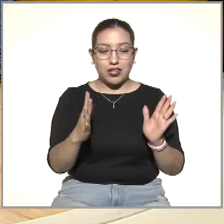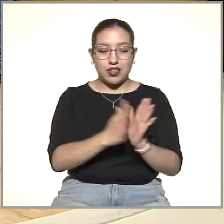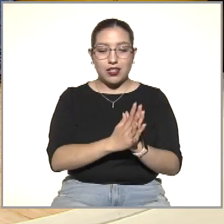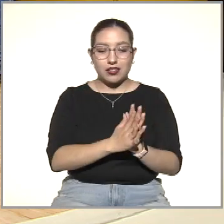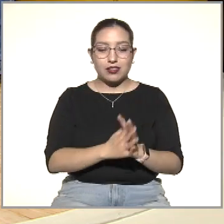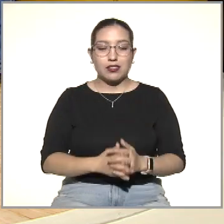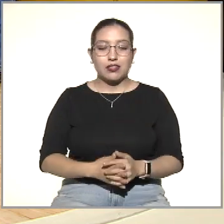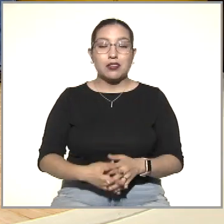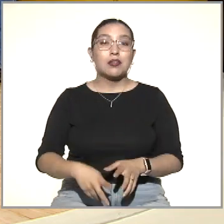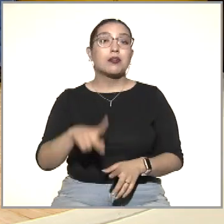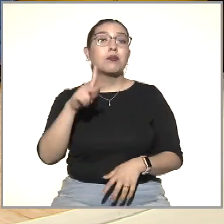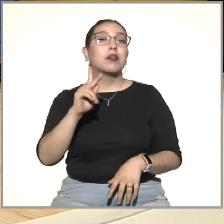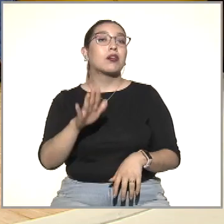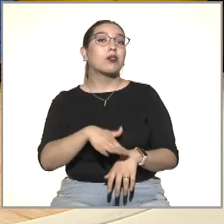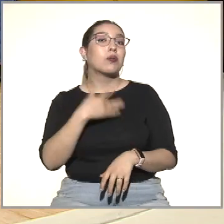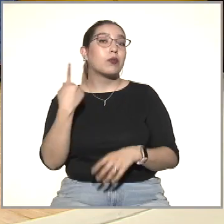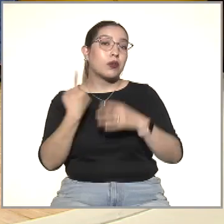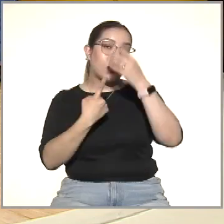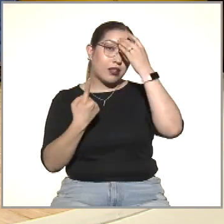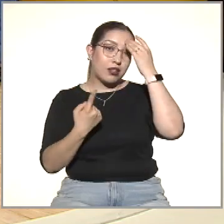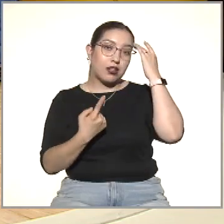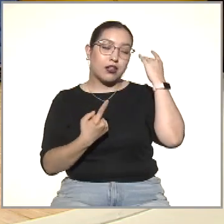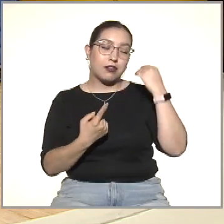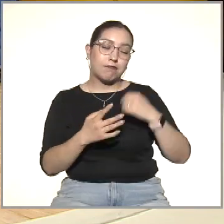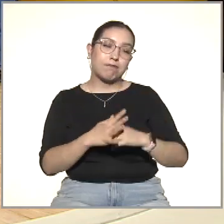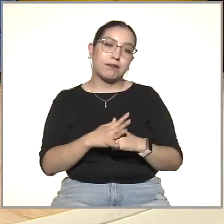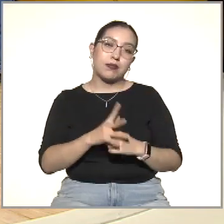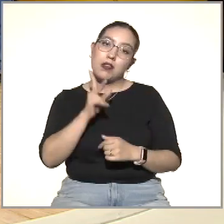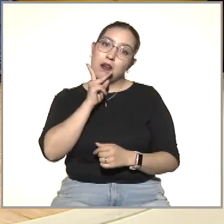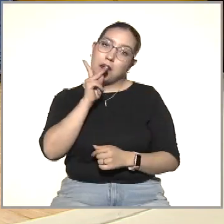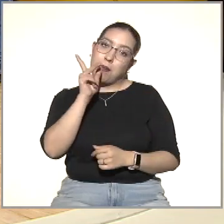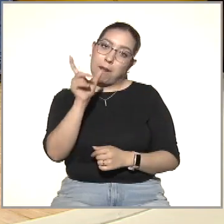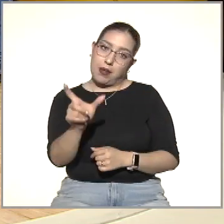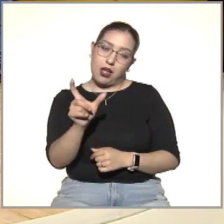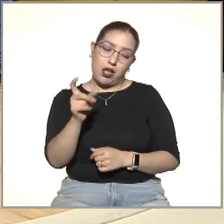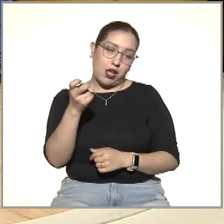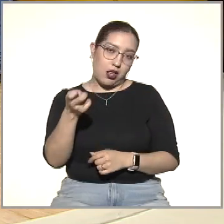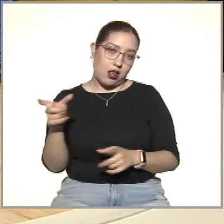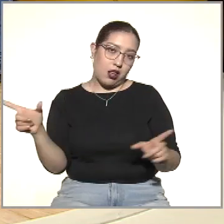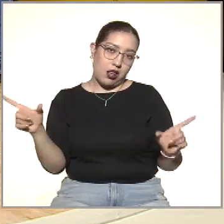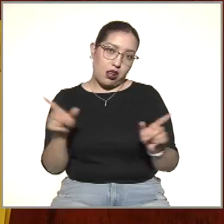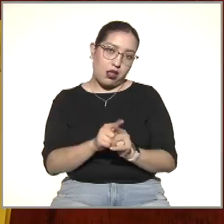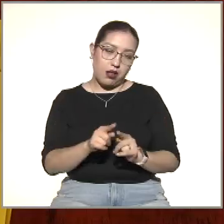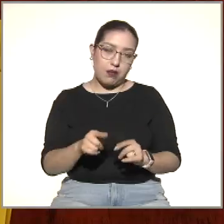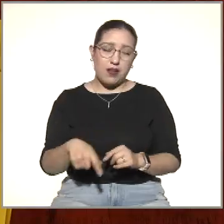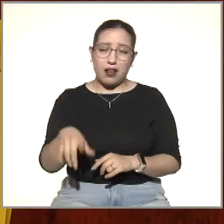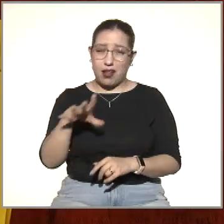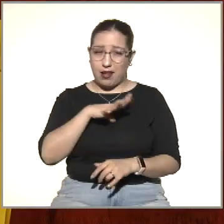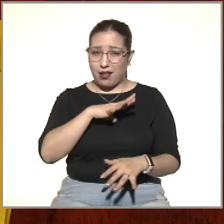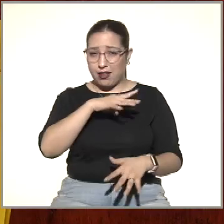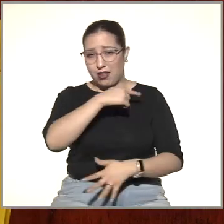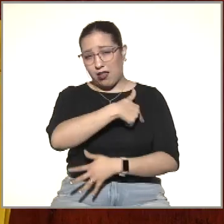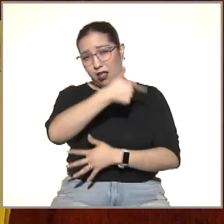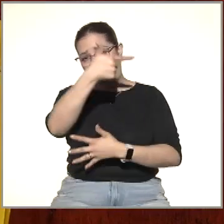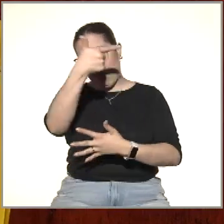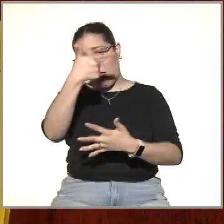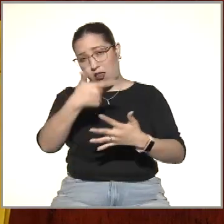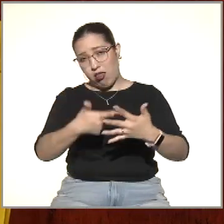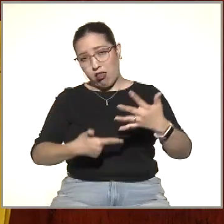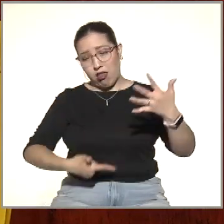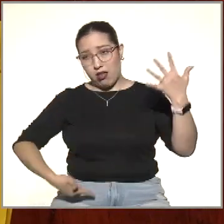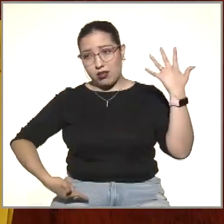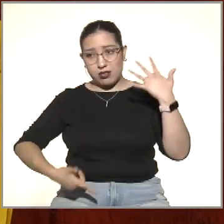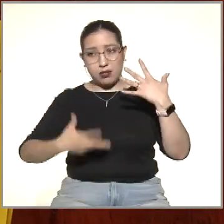veas el poder de la palabra. O sea, el poder, porque el nombre es una palabra, ¿no? Sí, y entonces, y hay una lista enorme